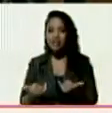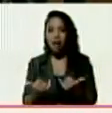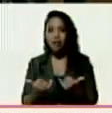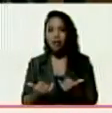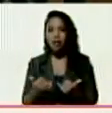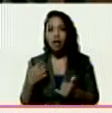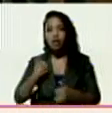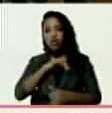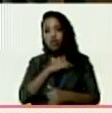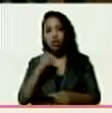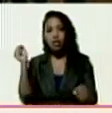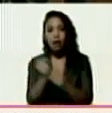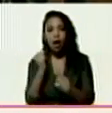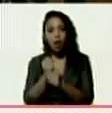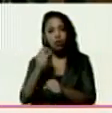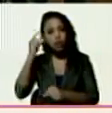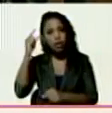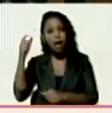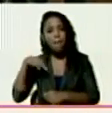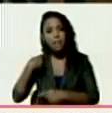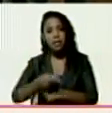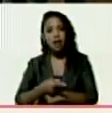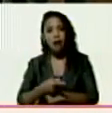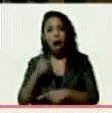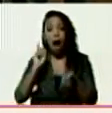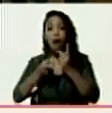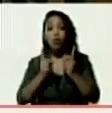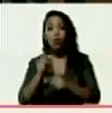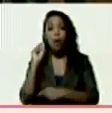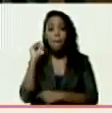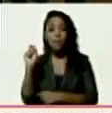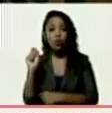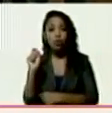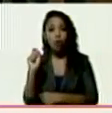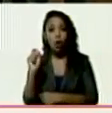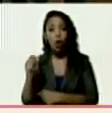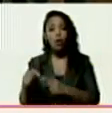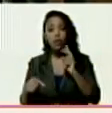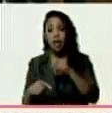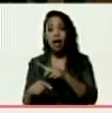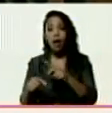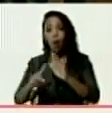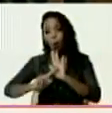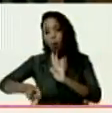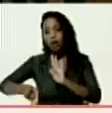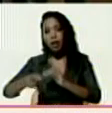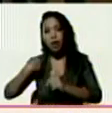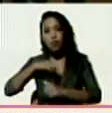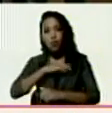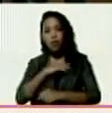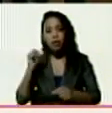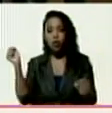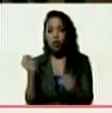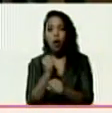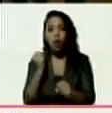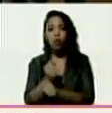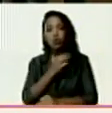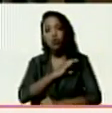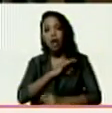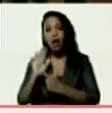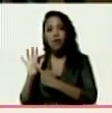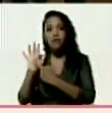estaremos trabajando. El día de mañana habrán algunos puntos y algunas consideraciones de orden en nuestra acción social, que va